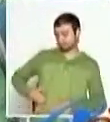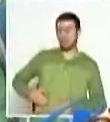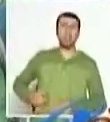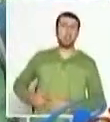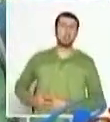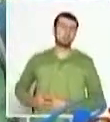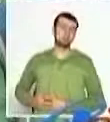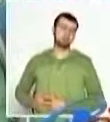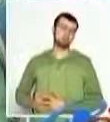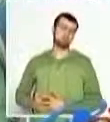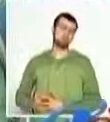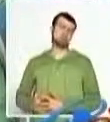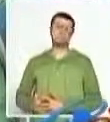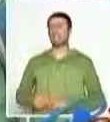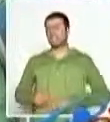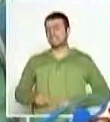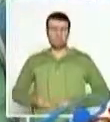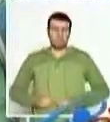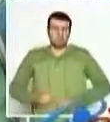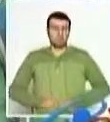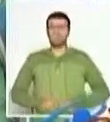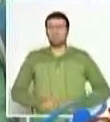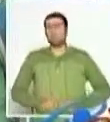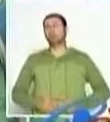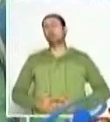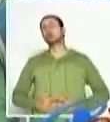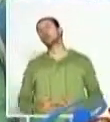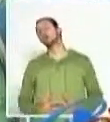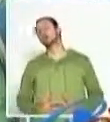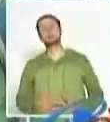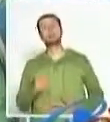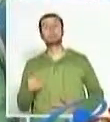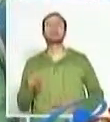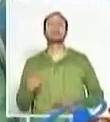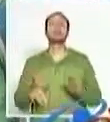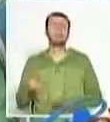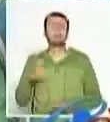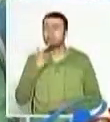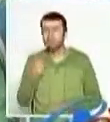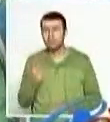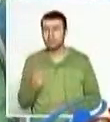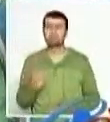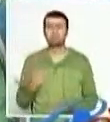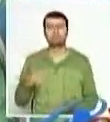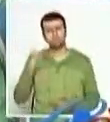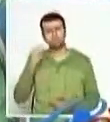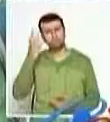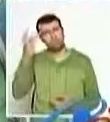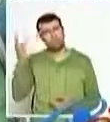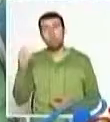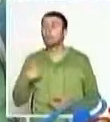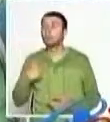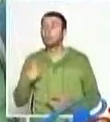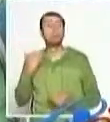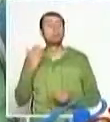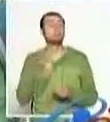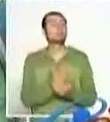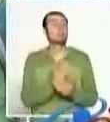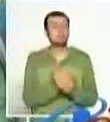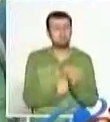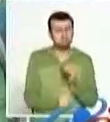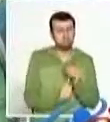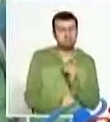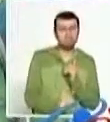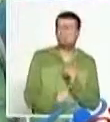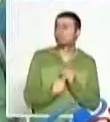se me distiende, me toca soltar la correa, el pantalón en el transcurso del día, voy al baño cada 2, 3, 5